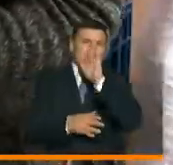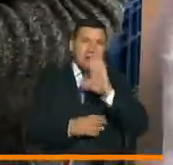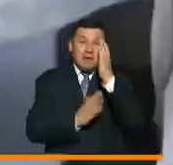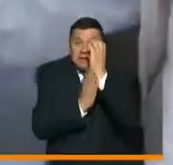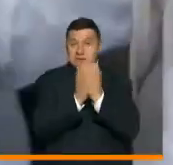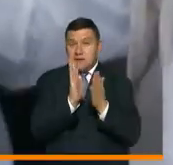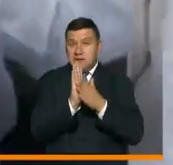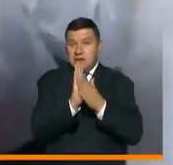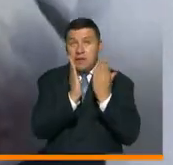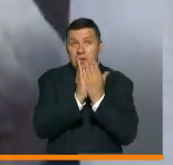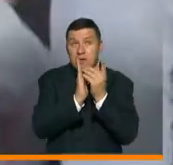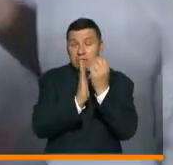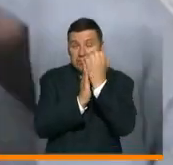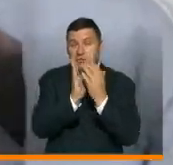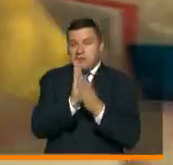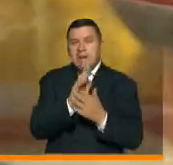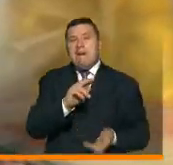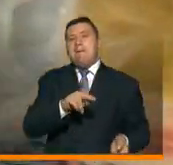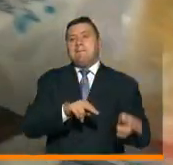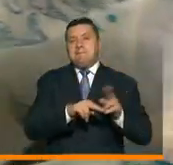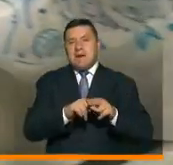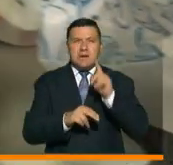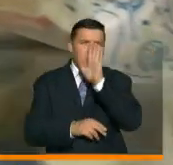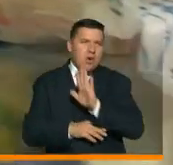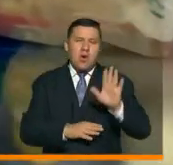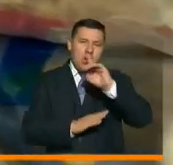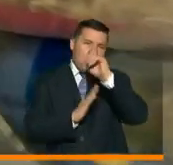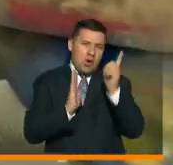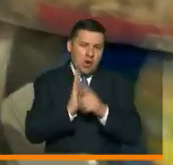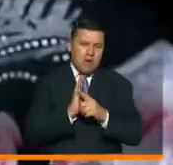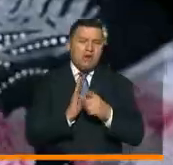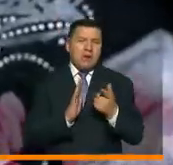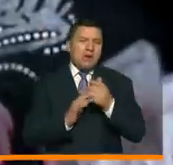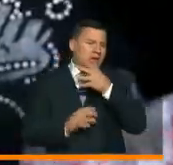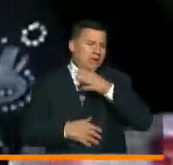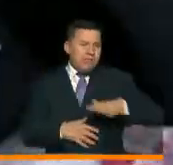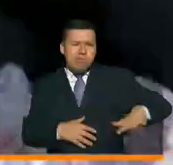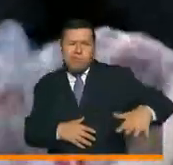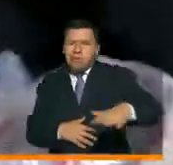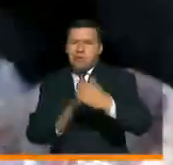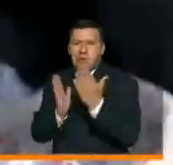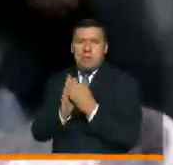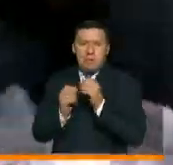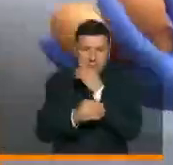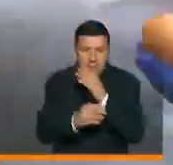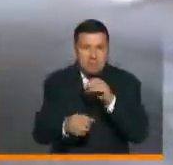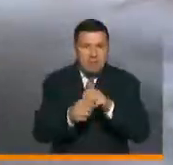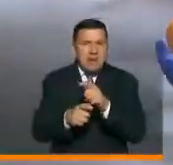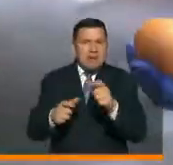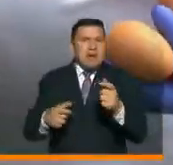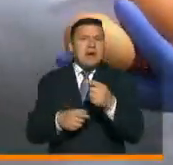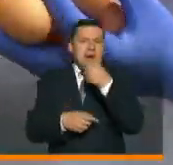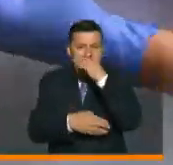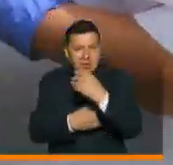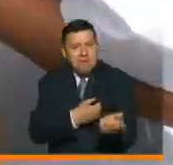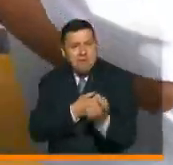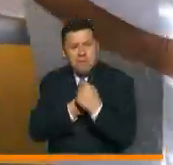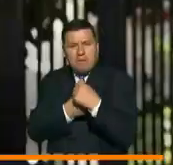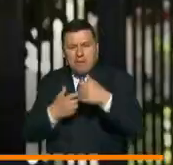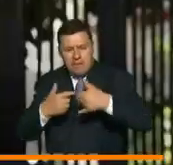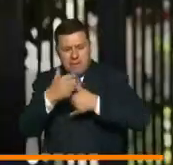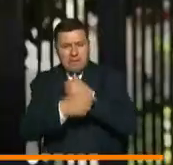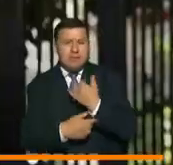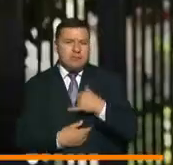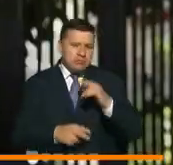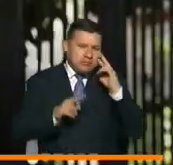certificadas en educación, así como el aumento en la cobertura total y la cobertura rural, llegando a más niños y jóvenes a lo largo del país.